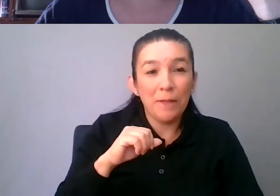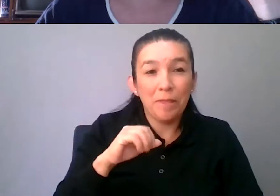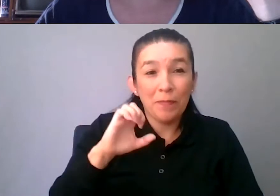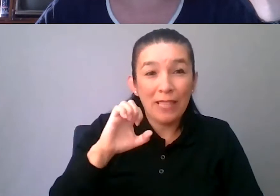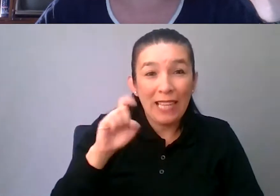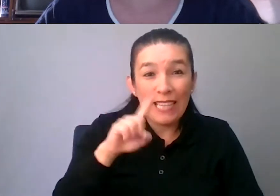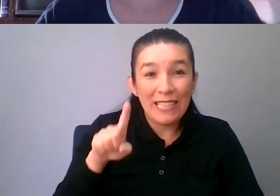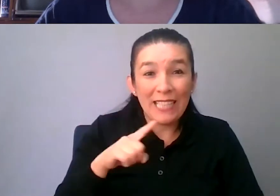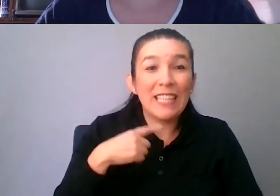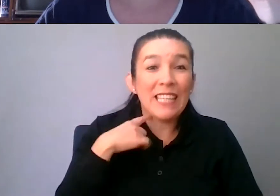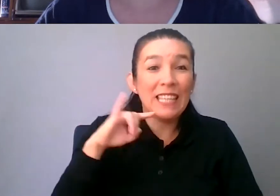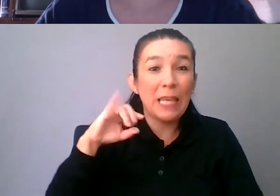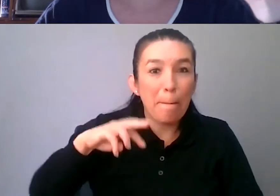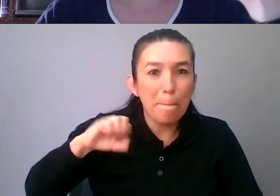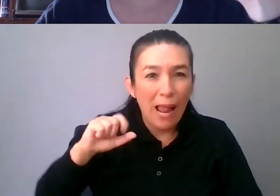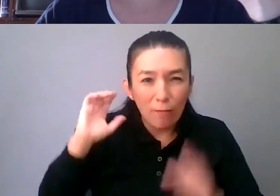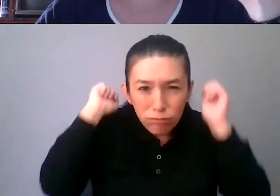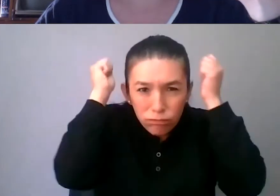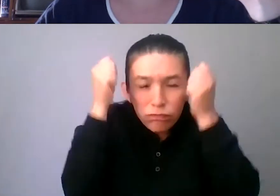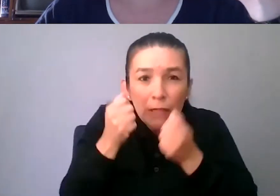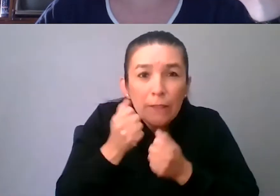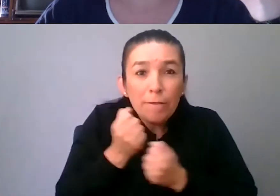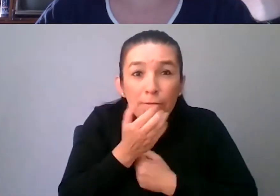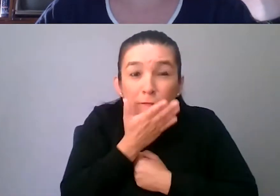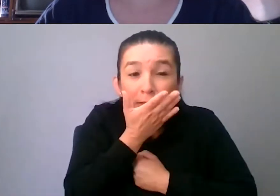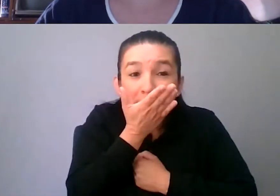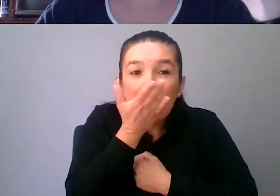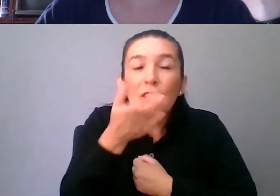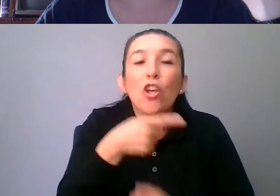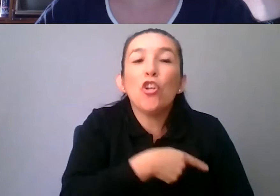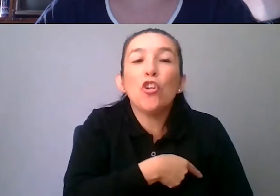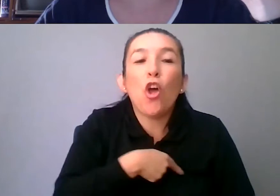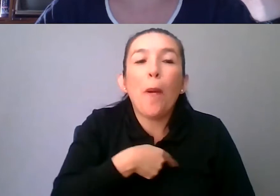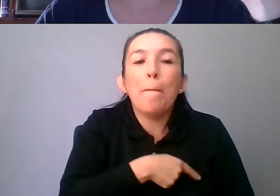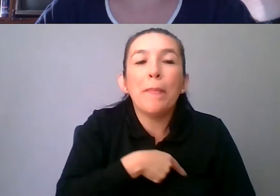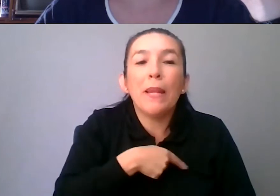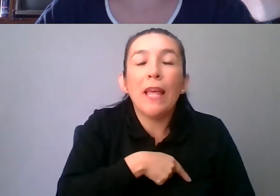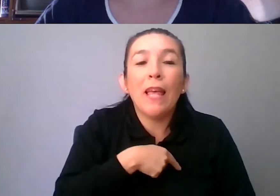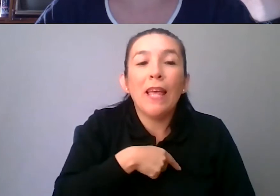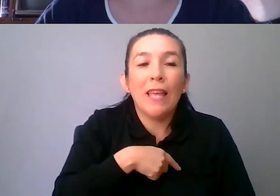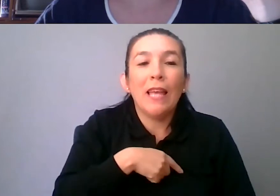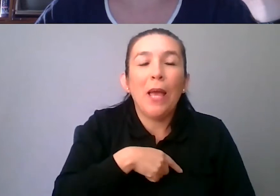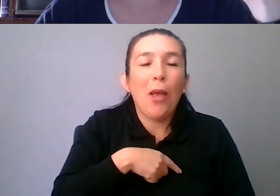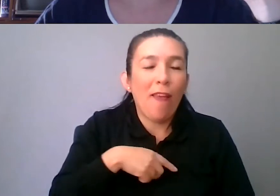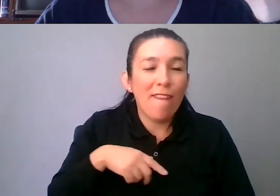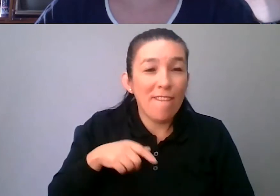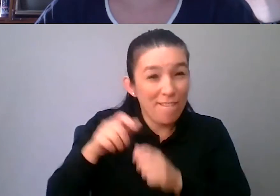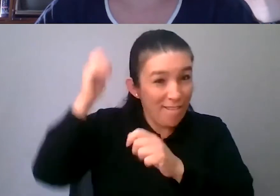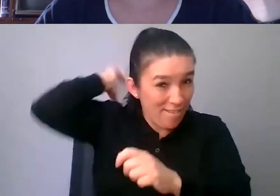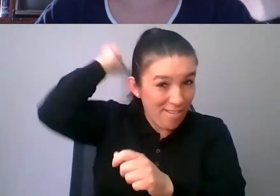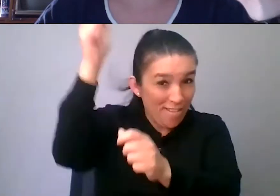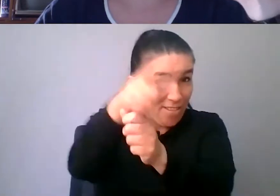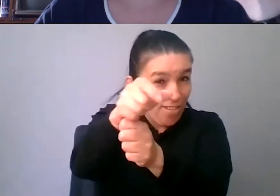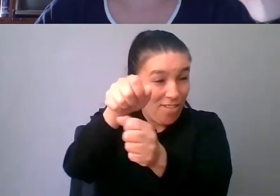espacio. En la geografía, los Wakiutl la denominan la punta de flecha. Sin embargo, en otros